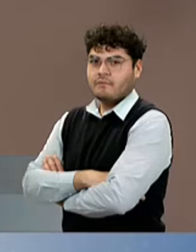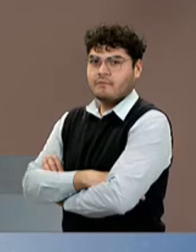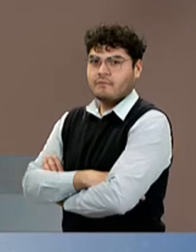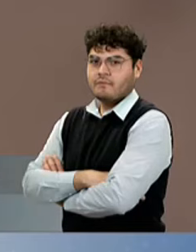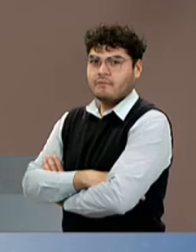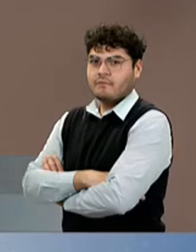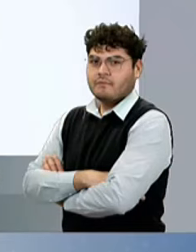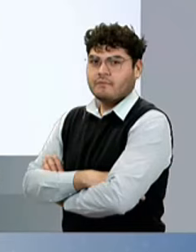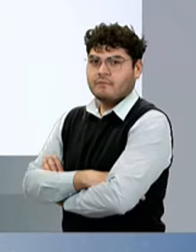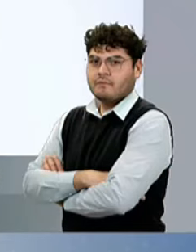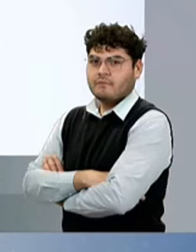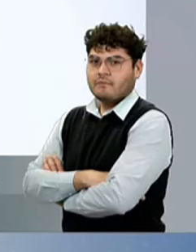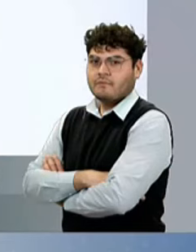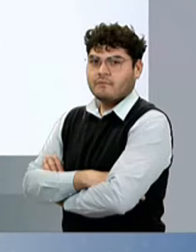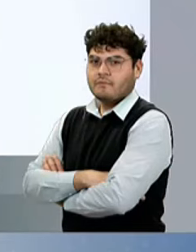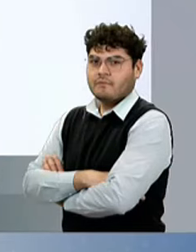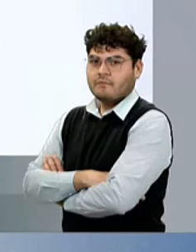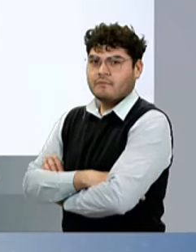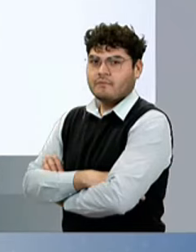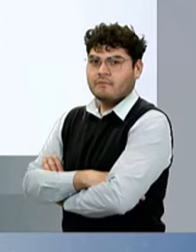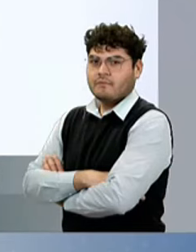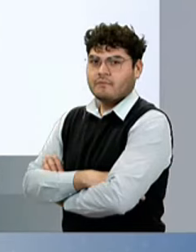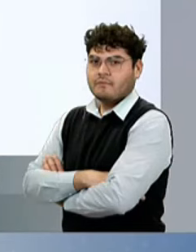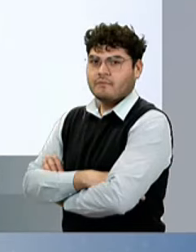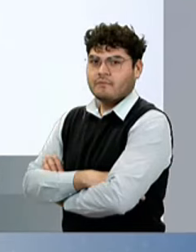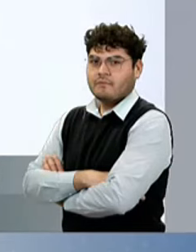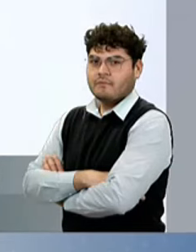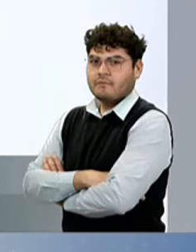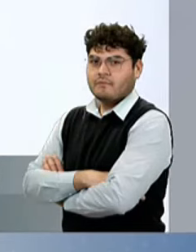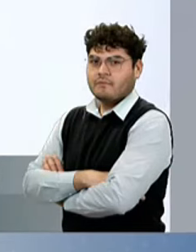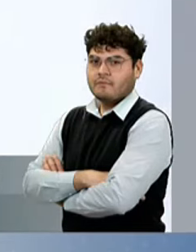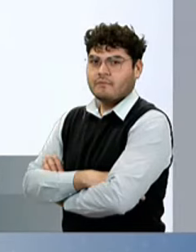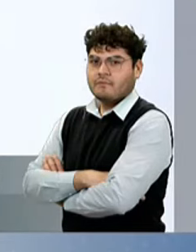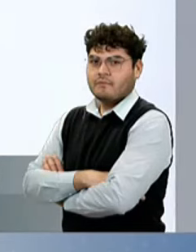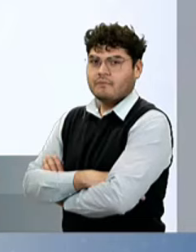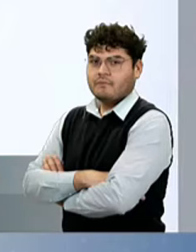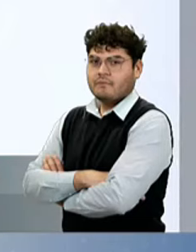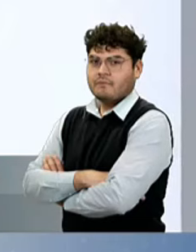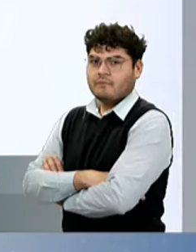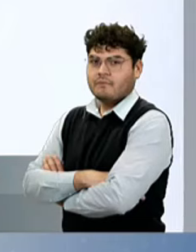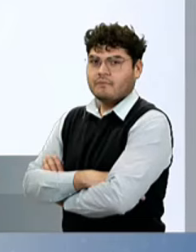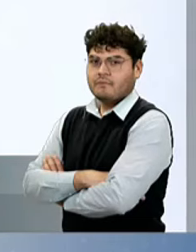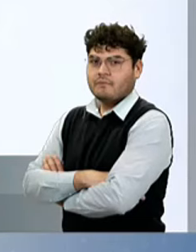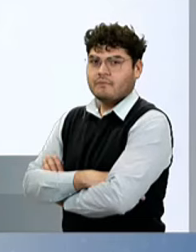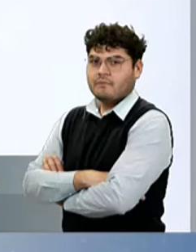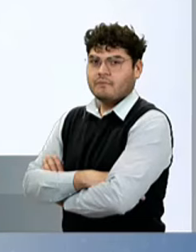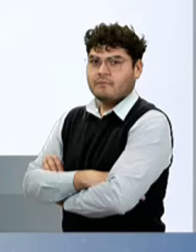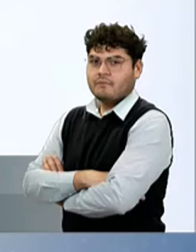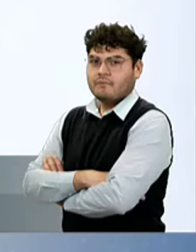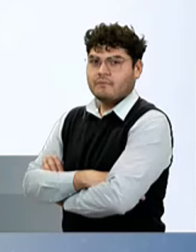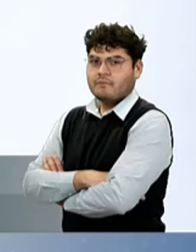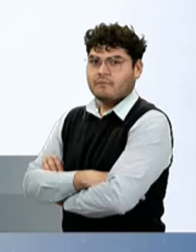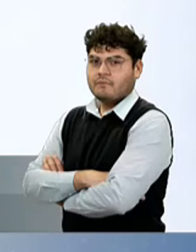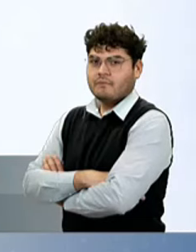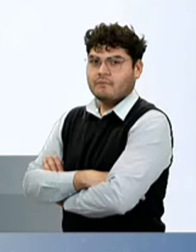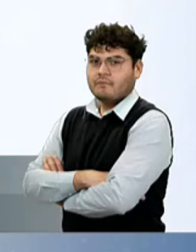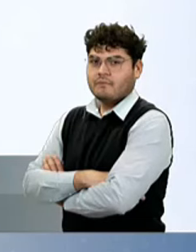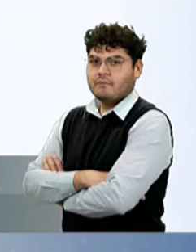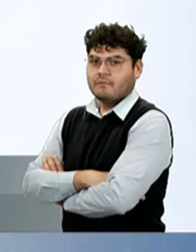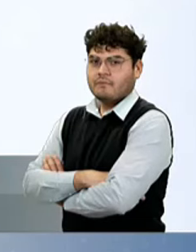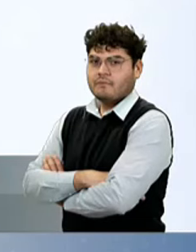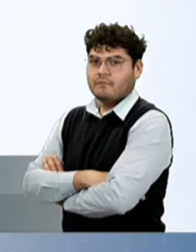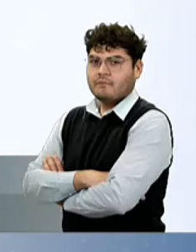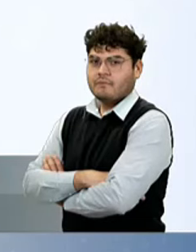funcionarios del Servicio de Impuestos Internos y de la Comisión para el Mercado Financiero. El caso se ha concentrado en